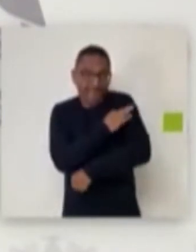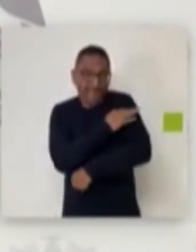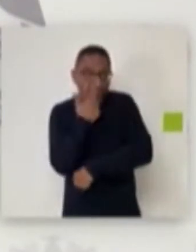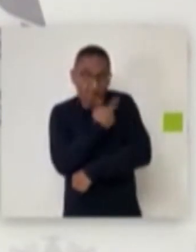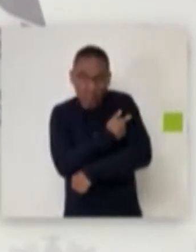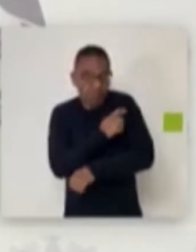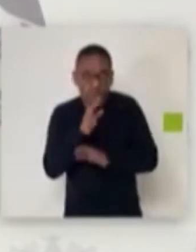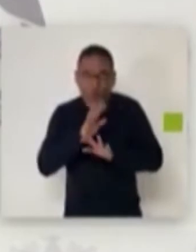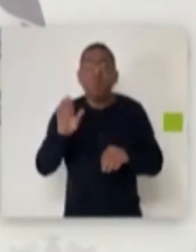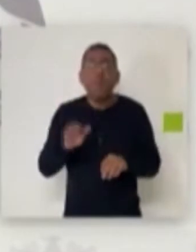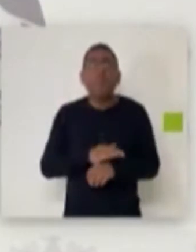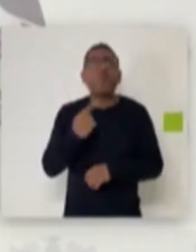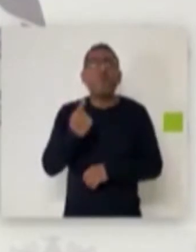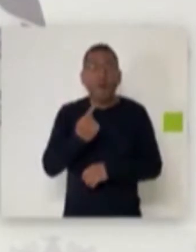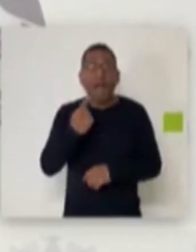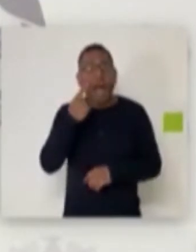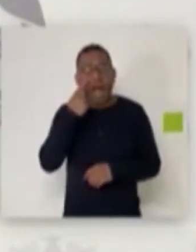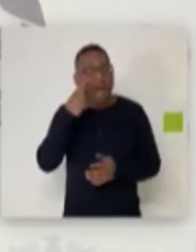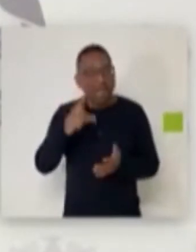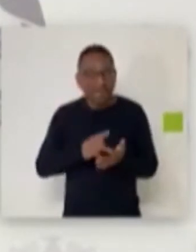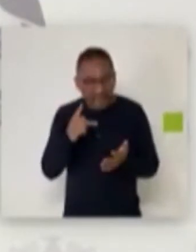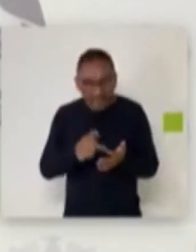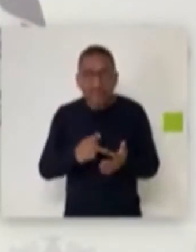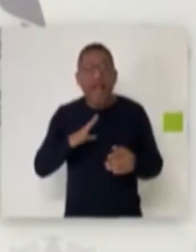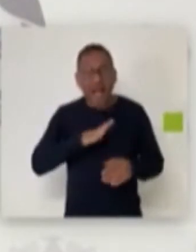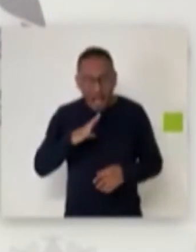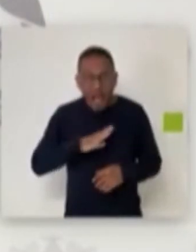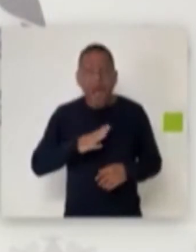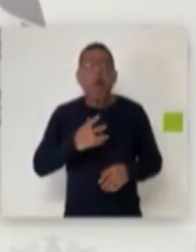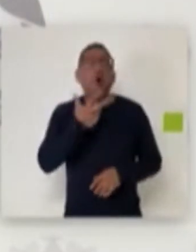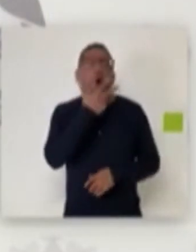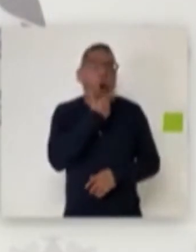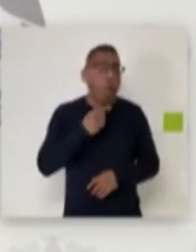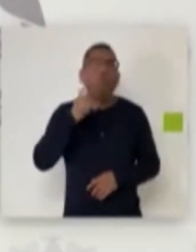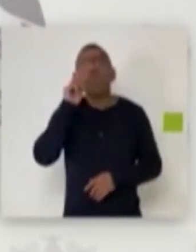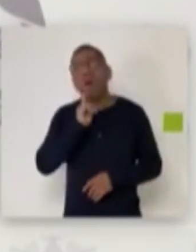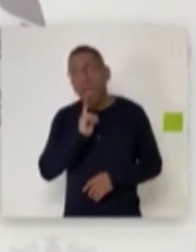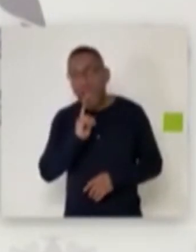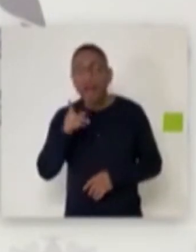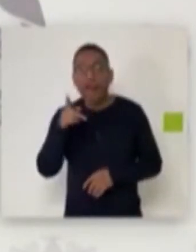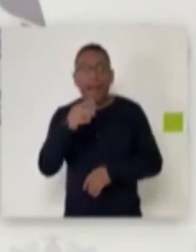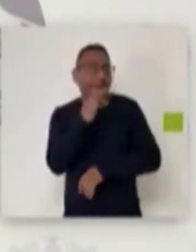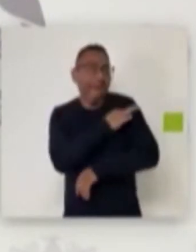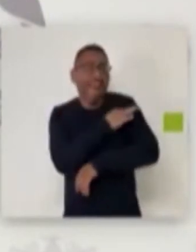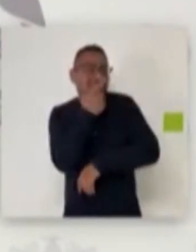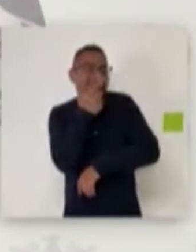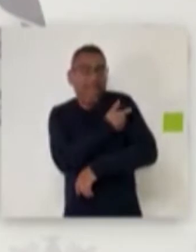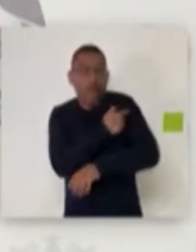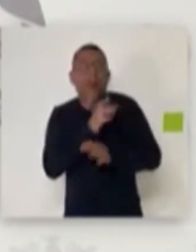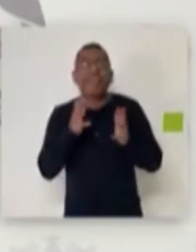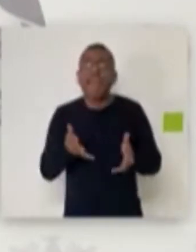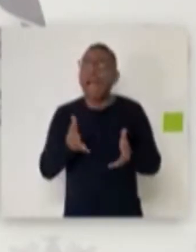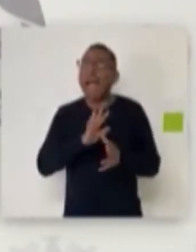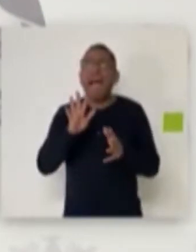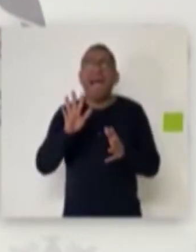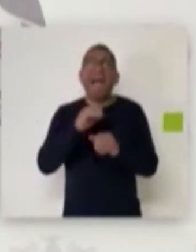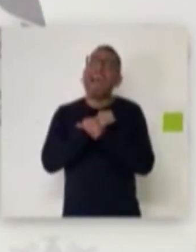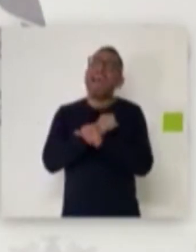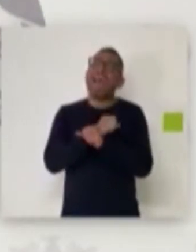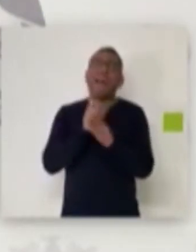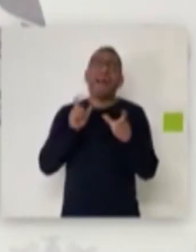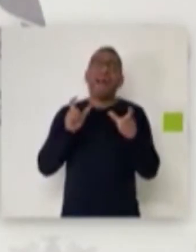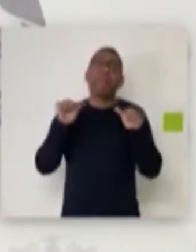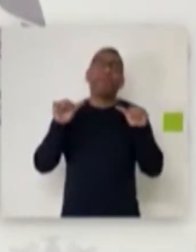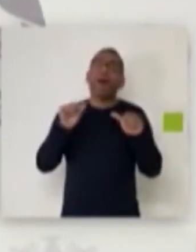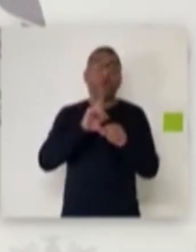ciudadanos, mujeres, hombres, que ya vacunados, de todos modos se contagiaron. Y esta variante Delta